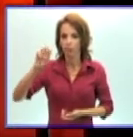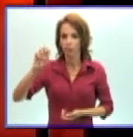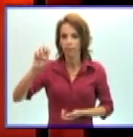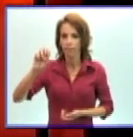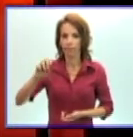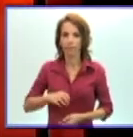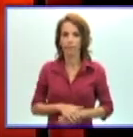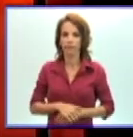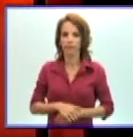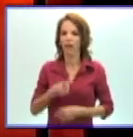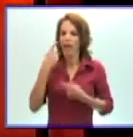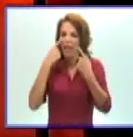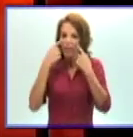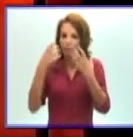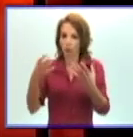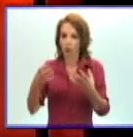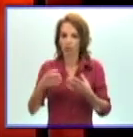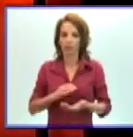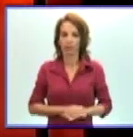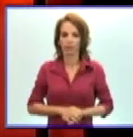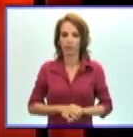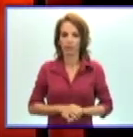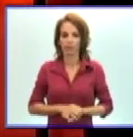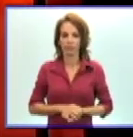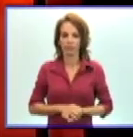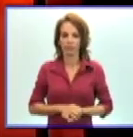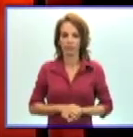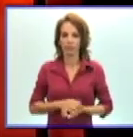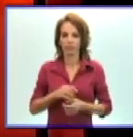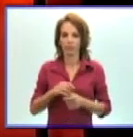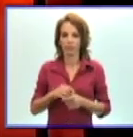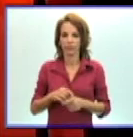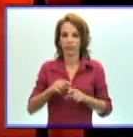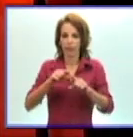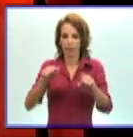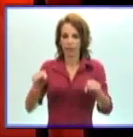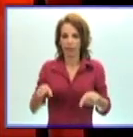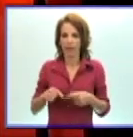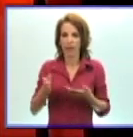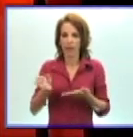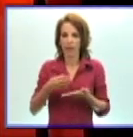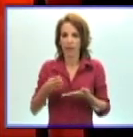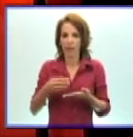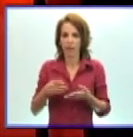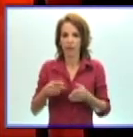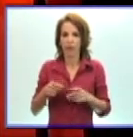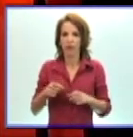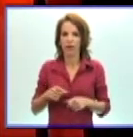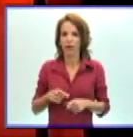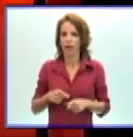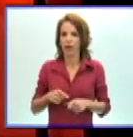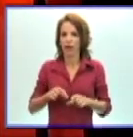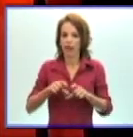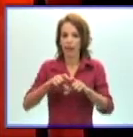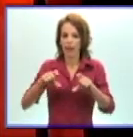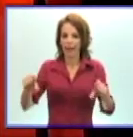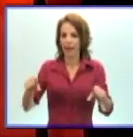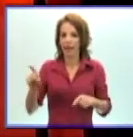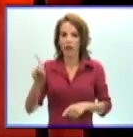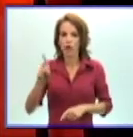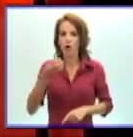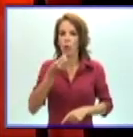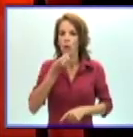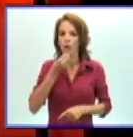medir el libro y cogemos la regla y así evidentemente no la podemos jorobar, ¿verdad? Tenemos que medirla